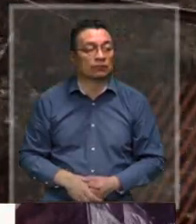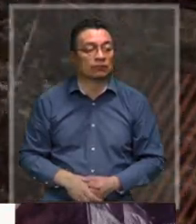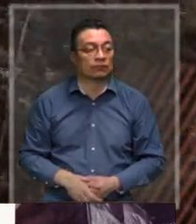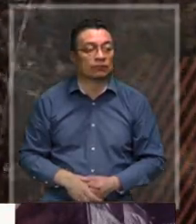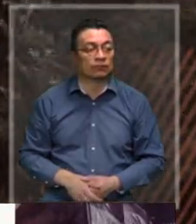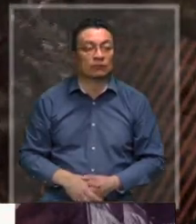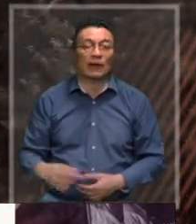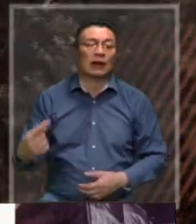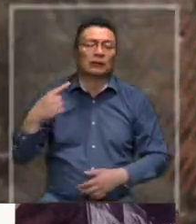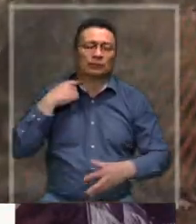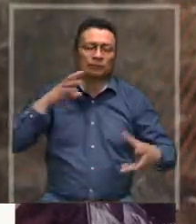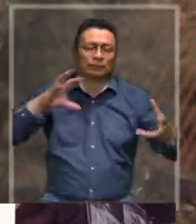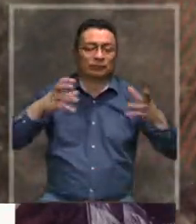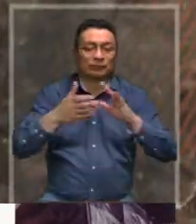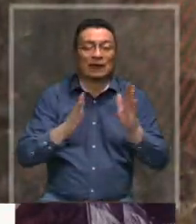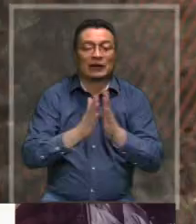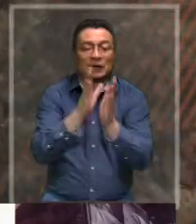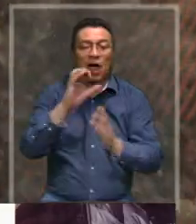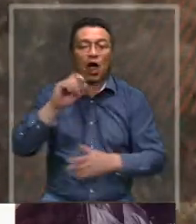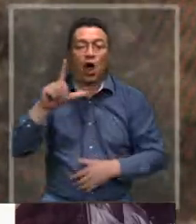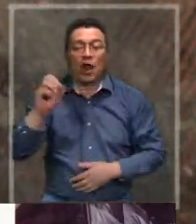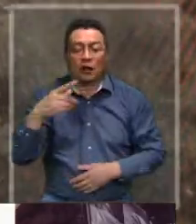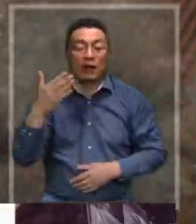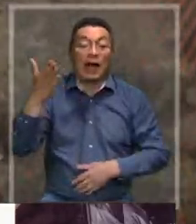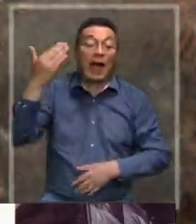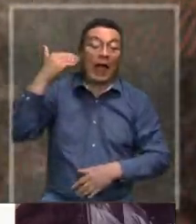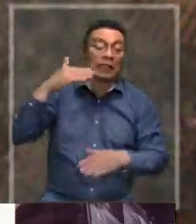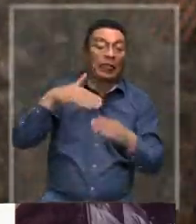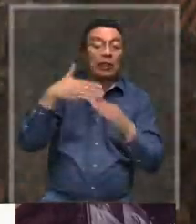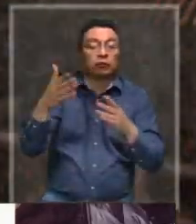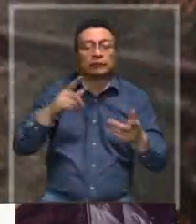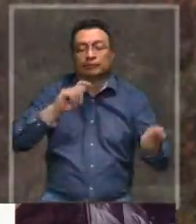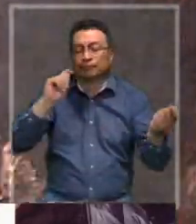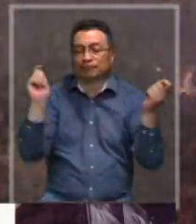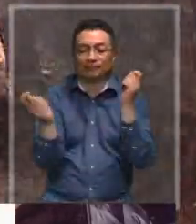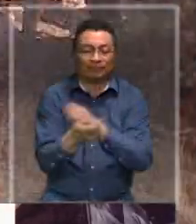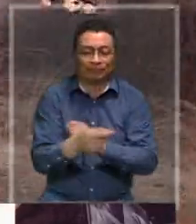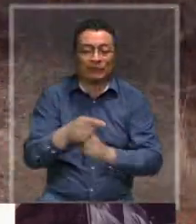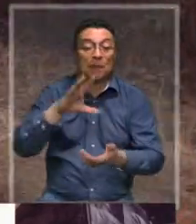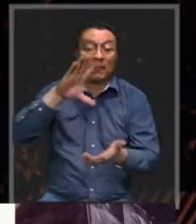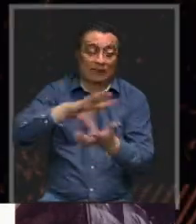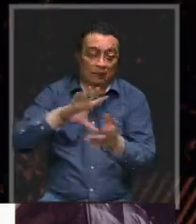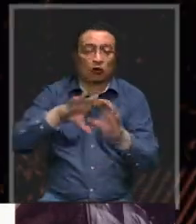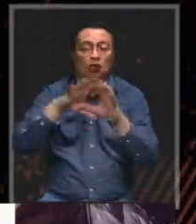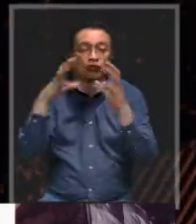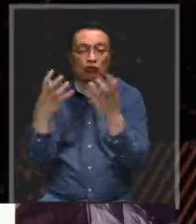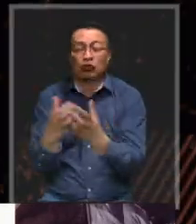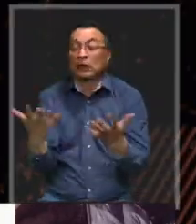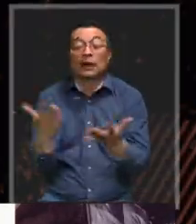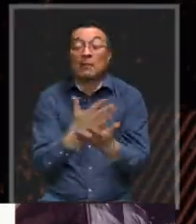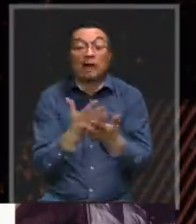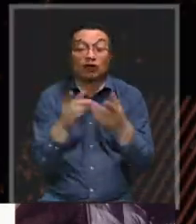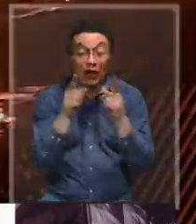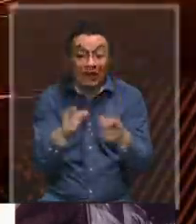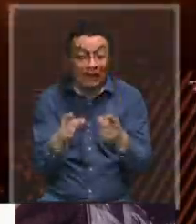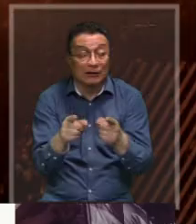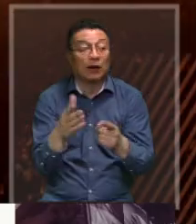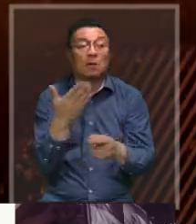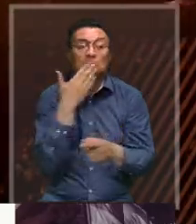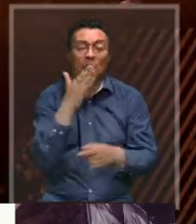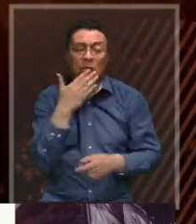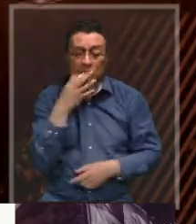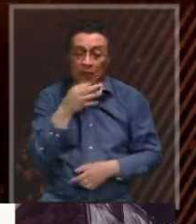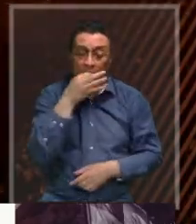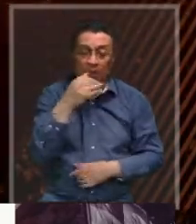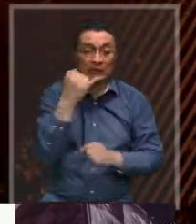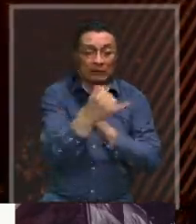La tragedia de Santa Olga marcó un antes y un después en la temporada de incendios en el país y en el mundo. Lo que ocurrió ahí fue lo que especialistas